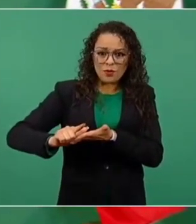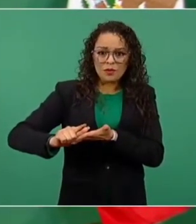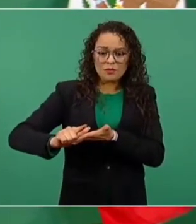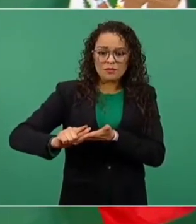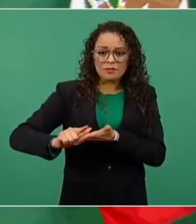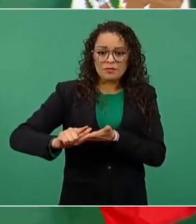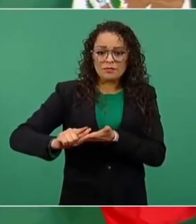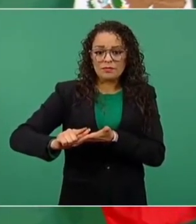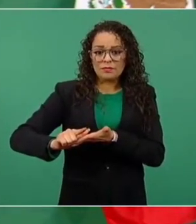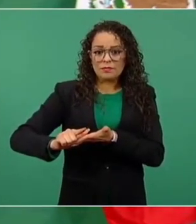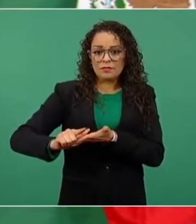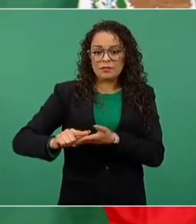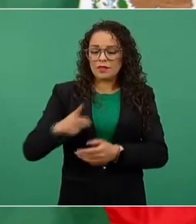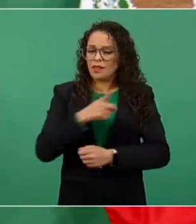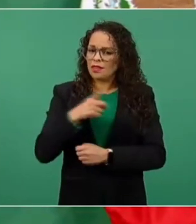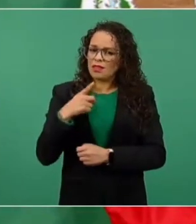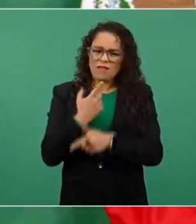elecciones libres,